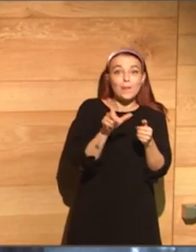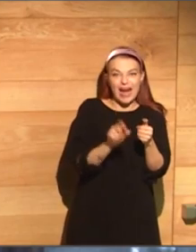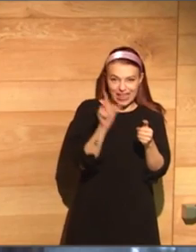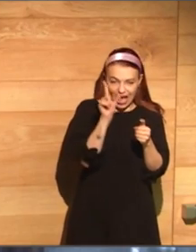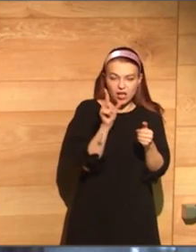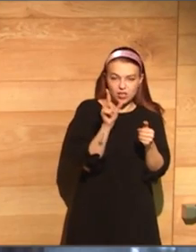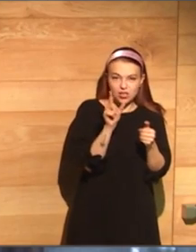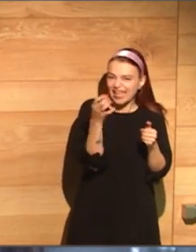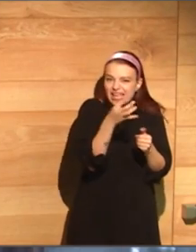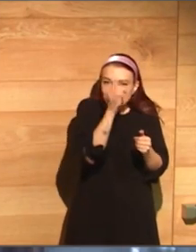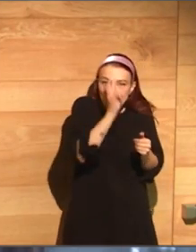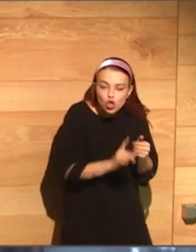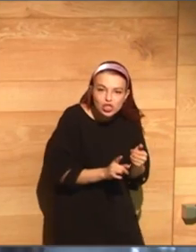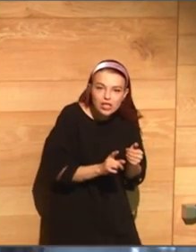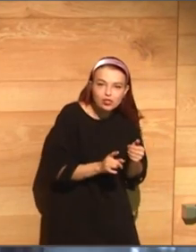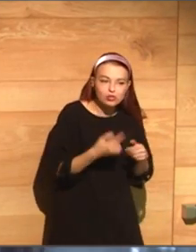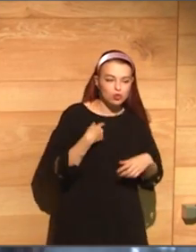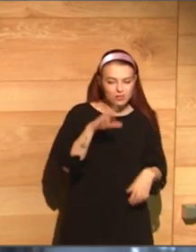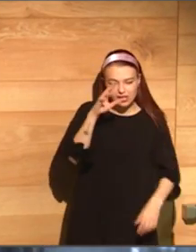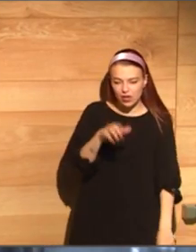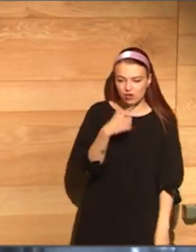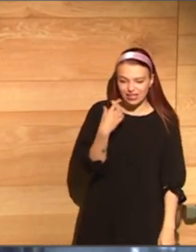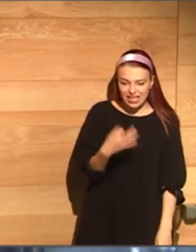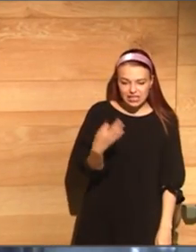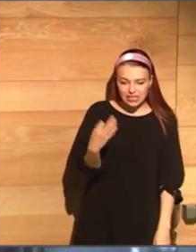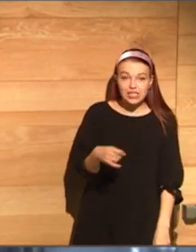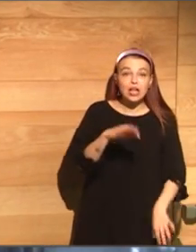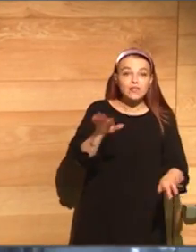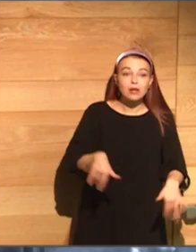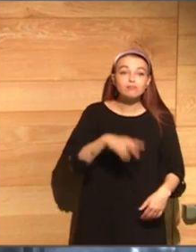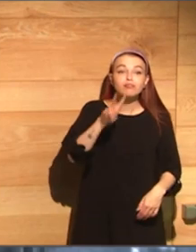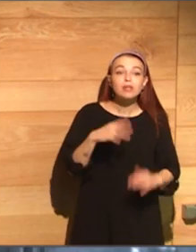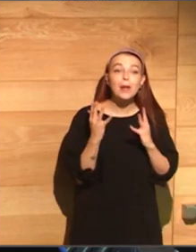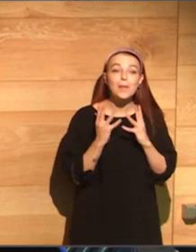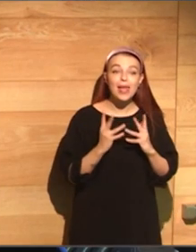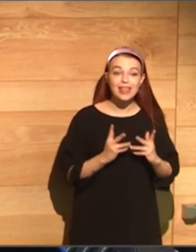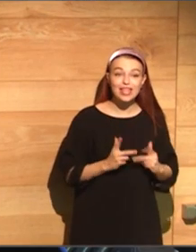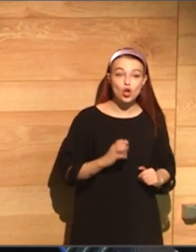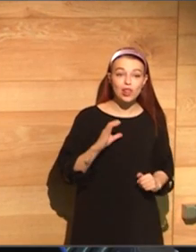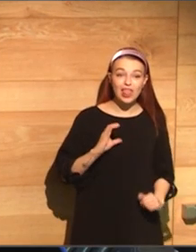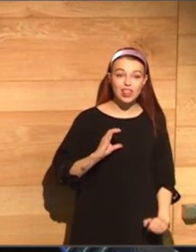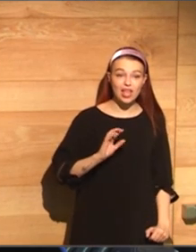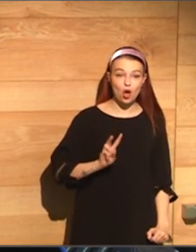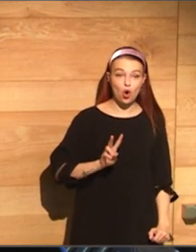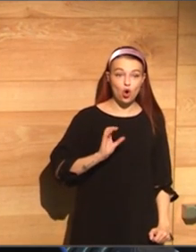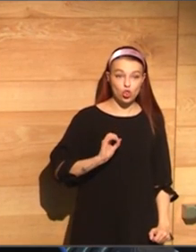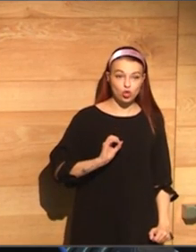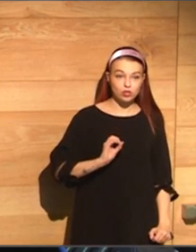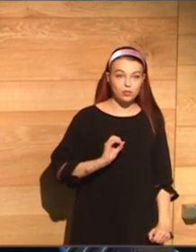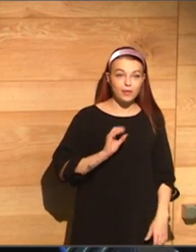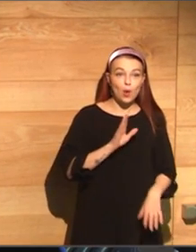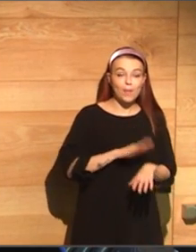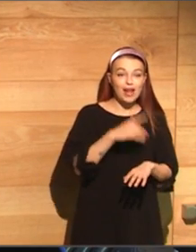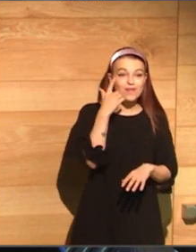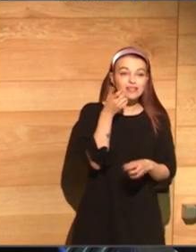yo qué era. Digo yo, que algo tendrá ahí, alguna cosa. ¿Y es un medidor de...? Estoy un medidor de CO2, pero no, para ver si hay